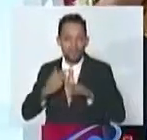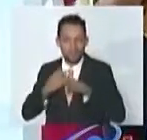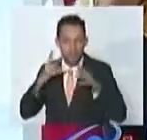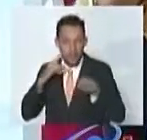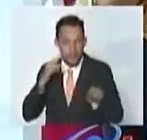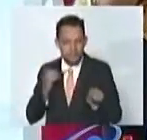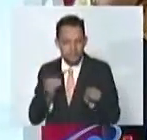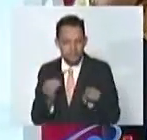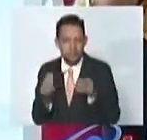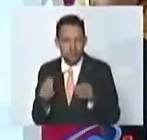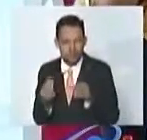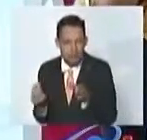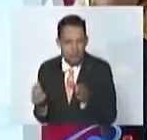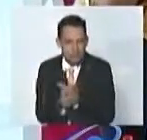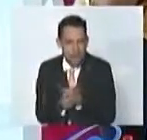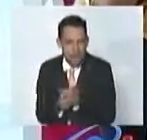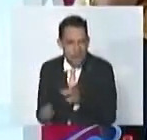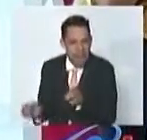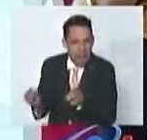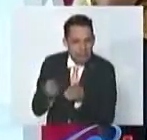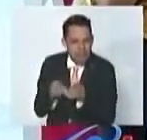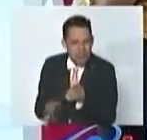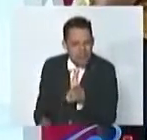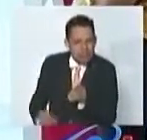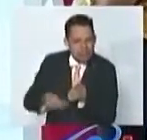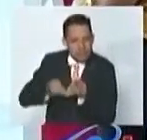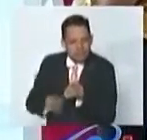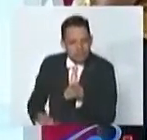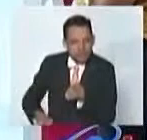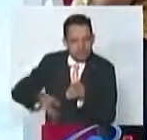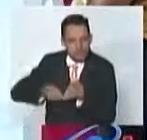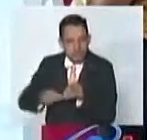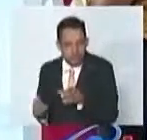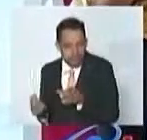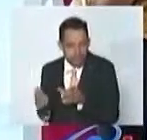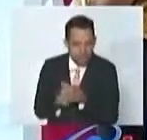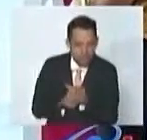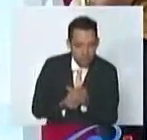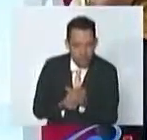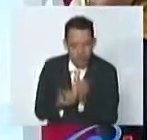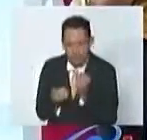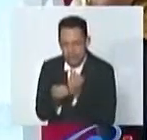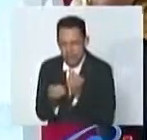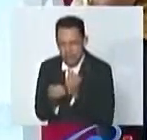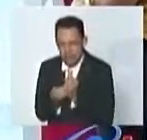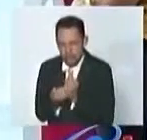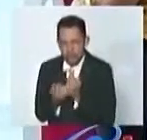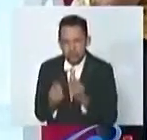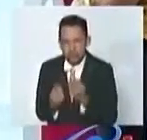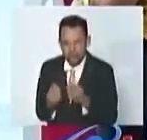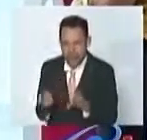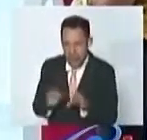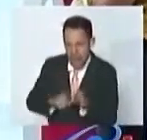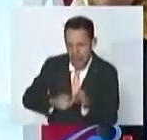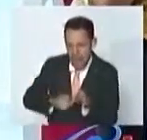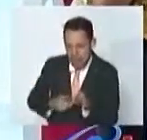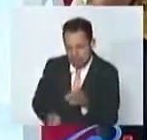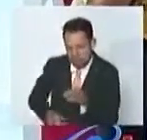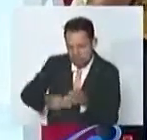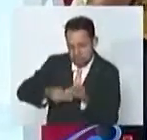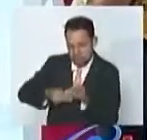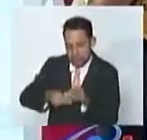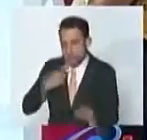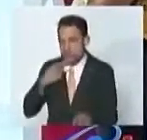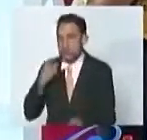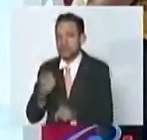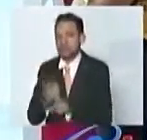obstrucción auditiva, y esa flema debe salir por alguna parte porque ella necesita salir del cuerpo.